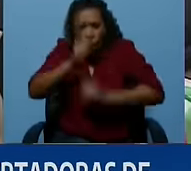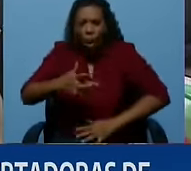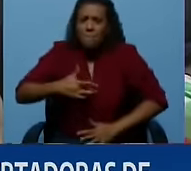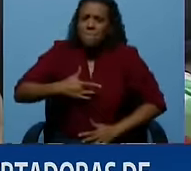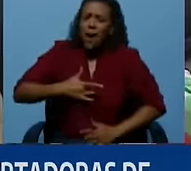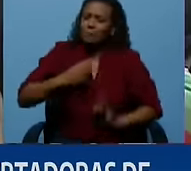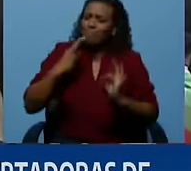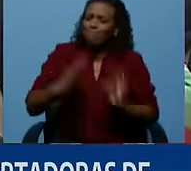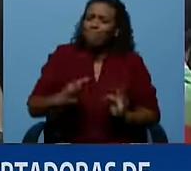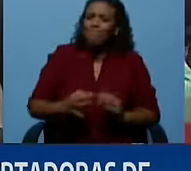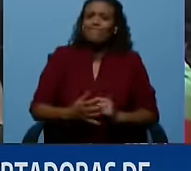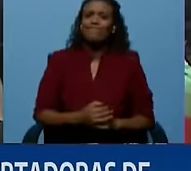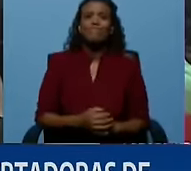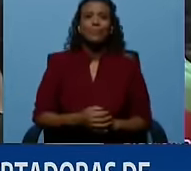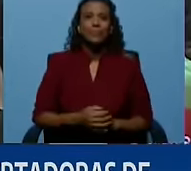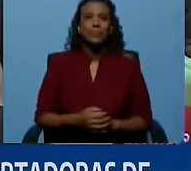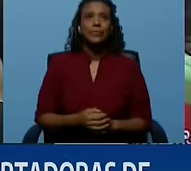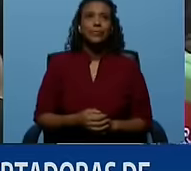mi padre.